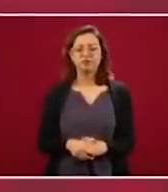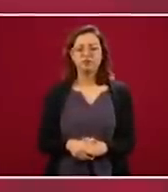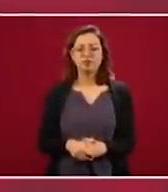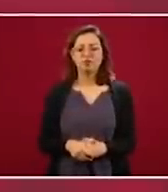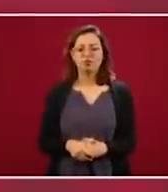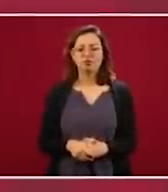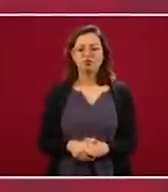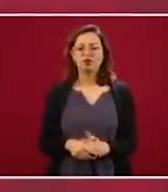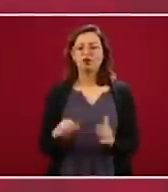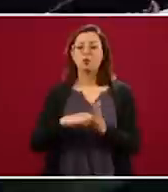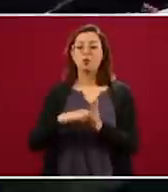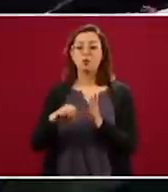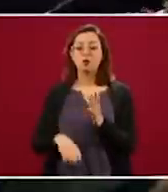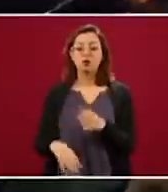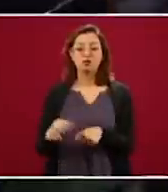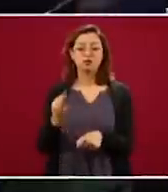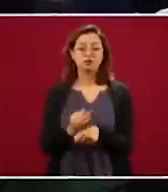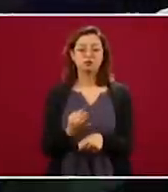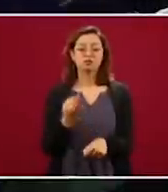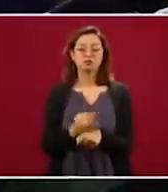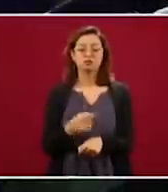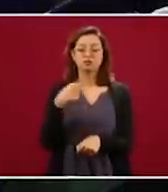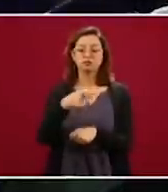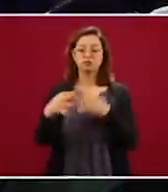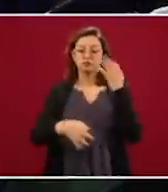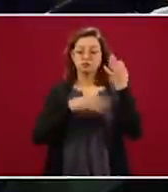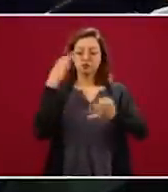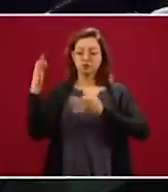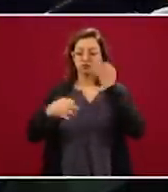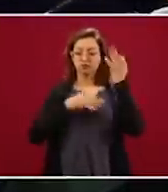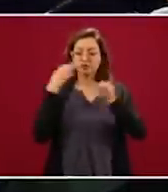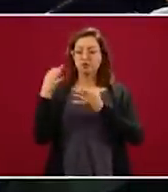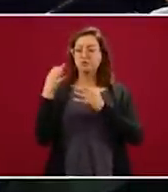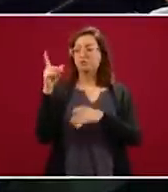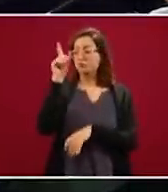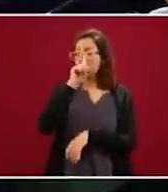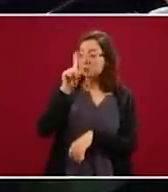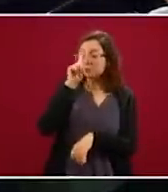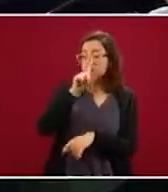Esta campaña de orientación